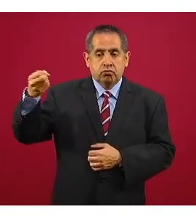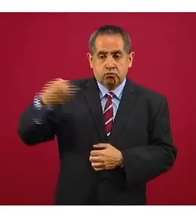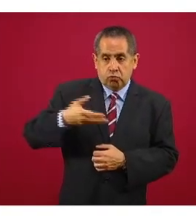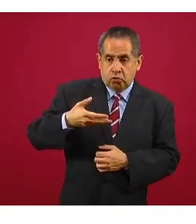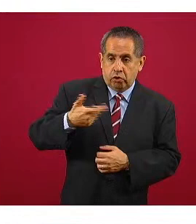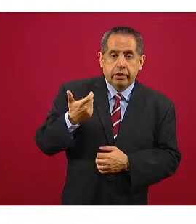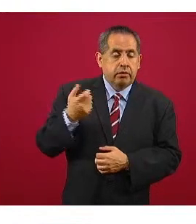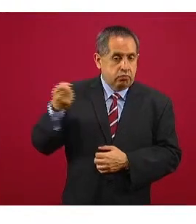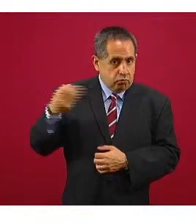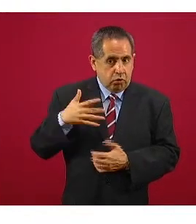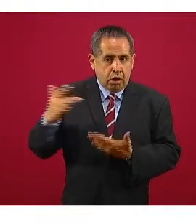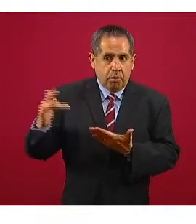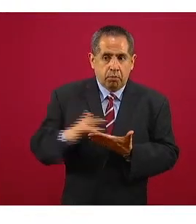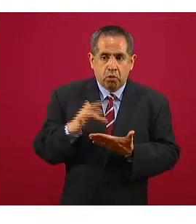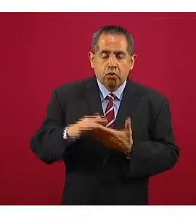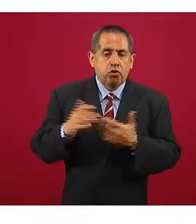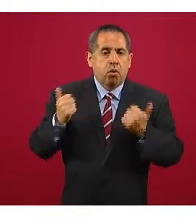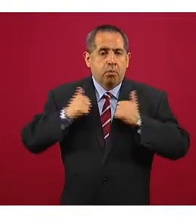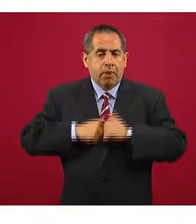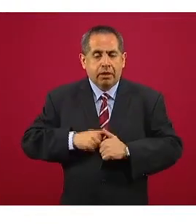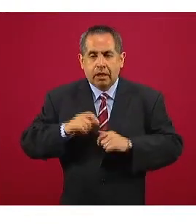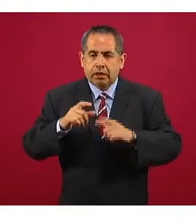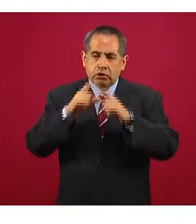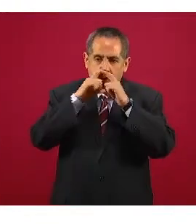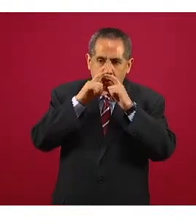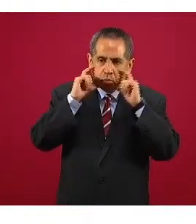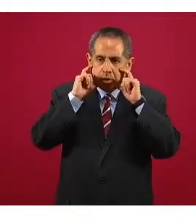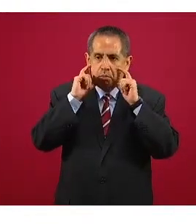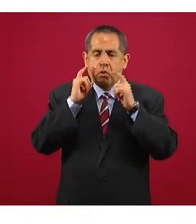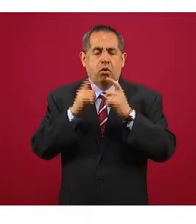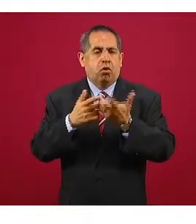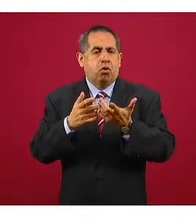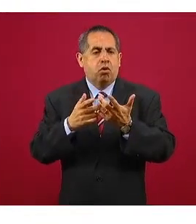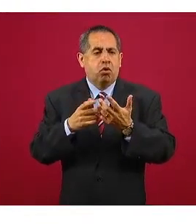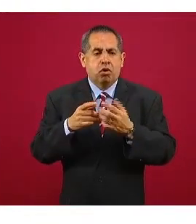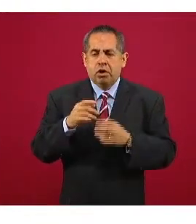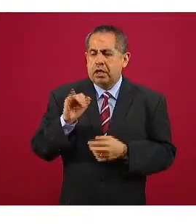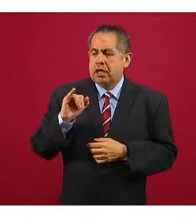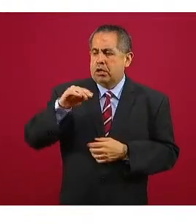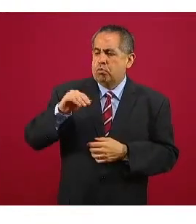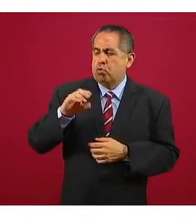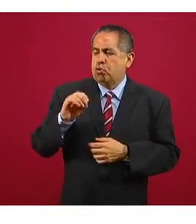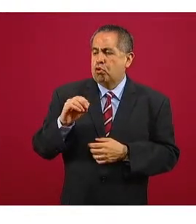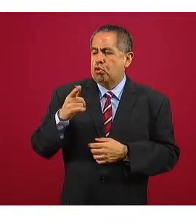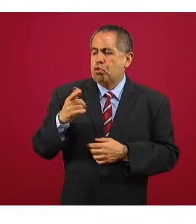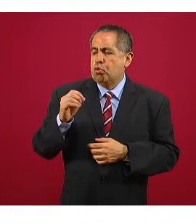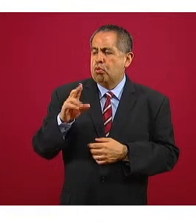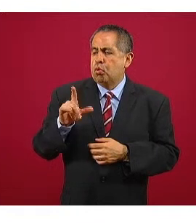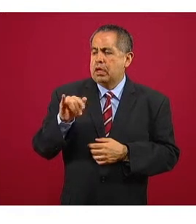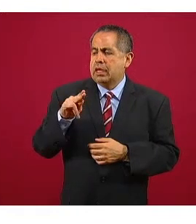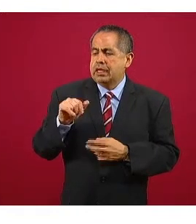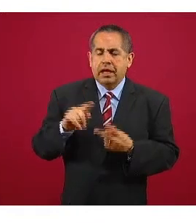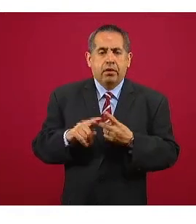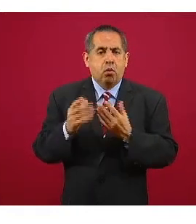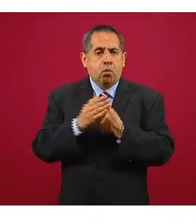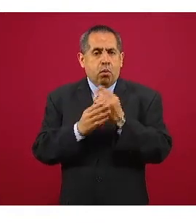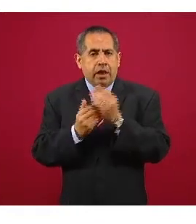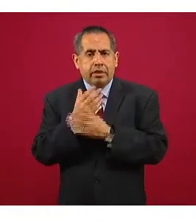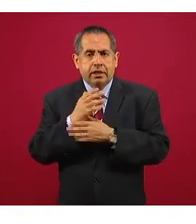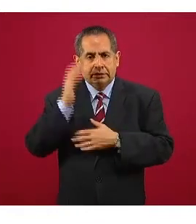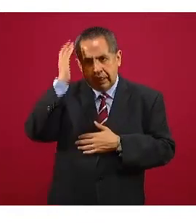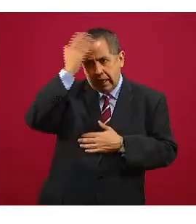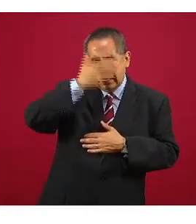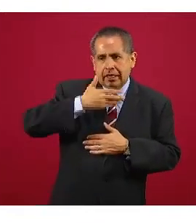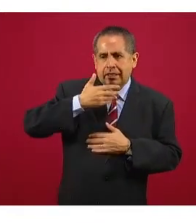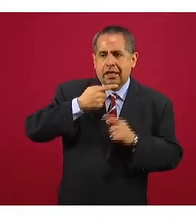ISSSTE, que son batas, cubrebocas, inmunoglobulina, guantes, cobertores y caretas protectoras,